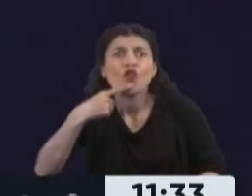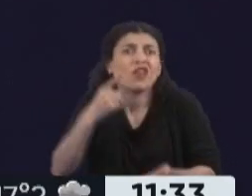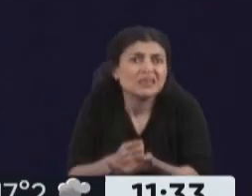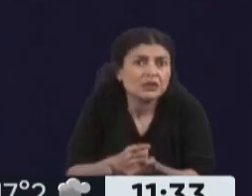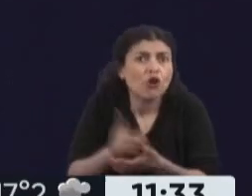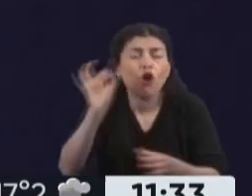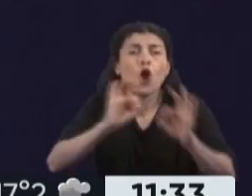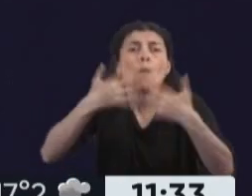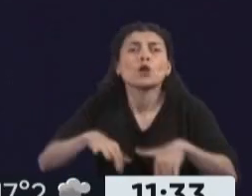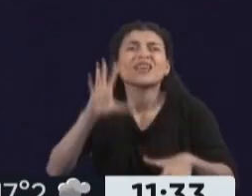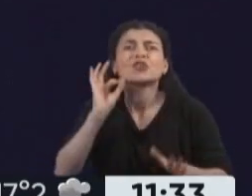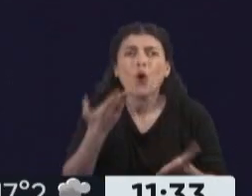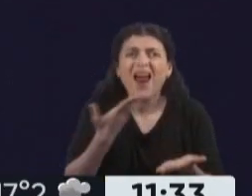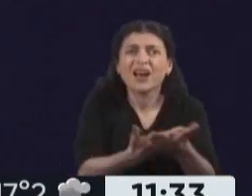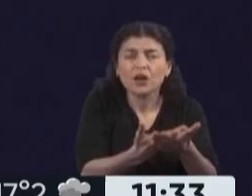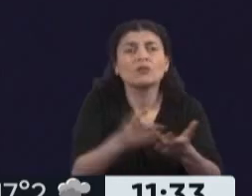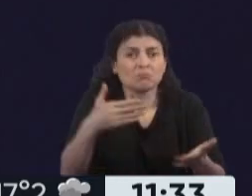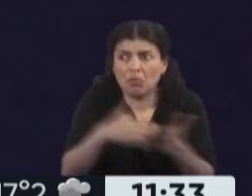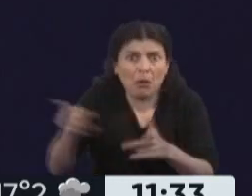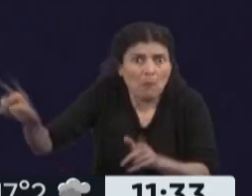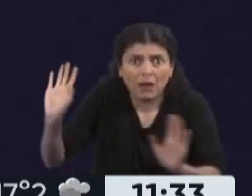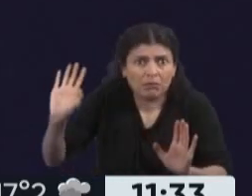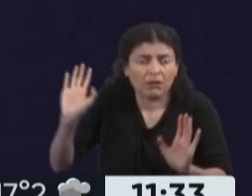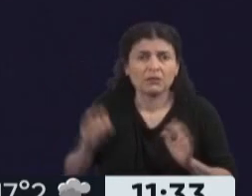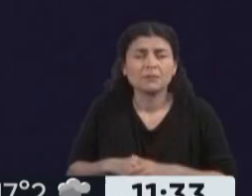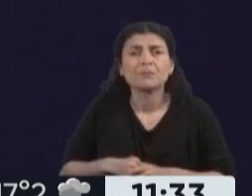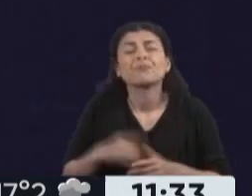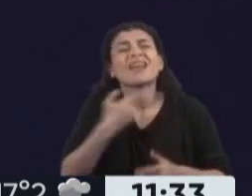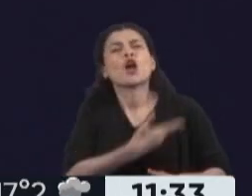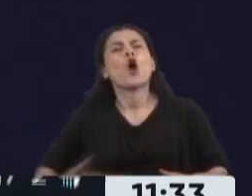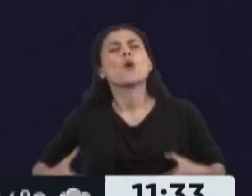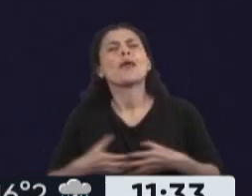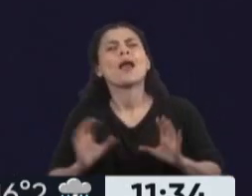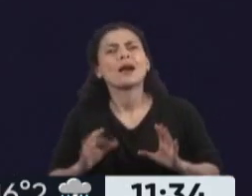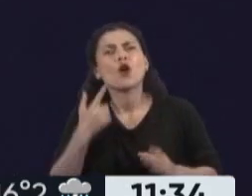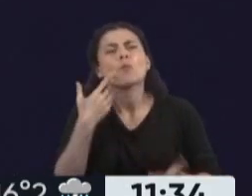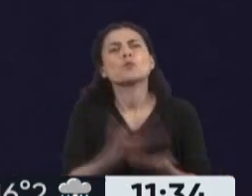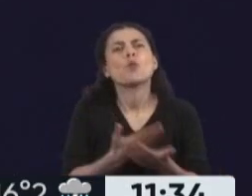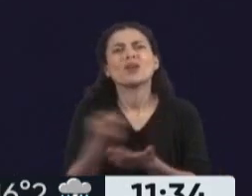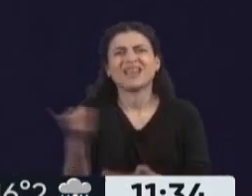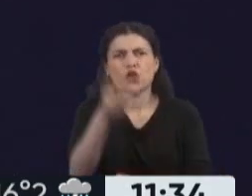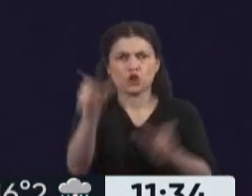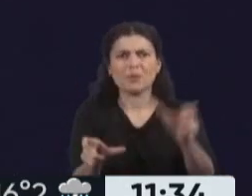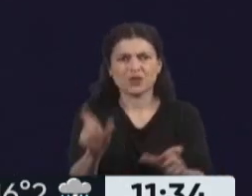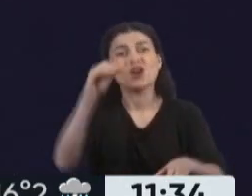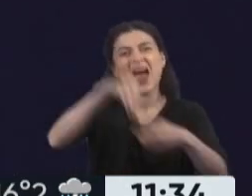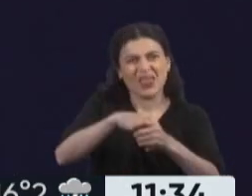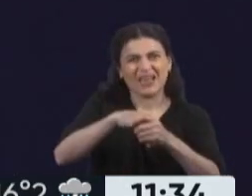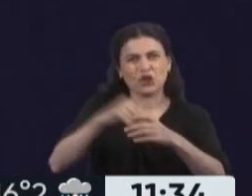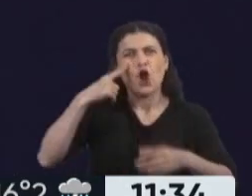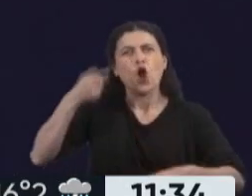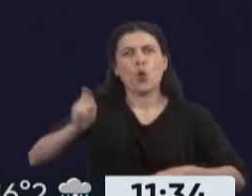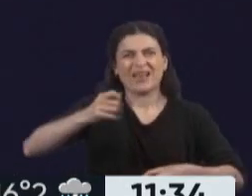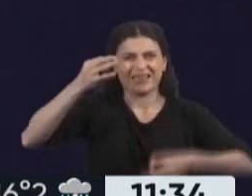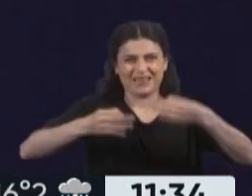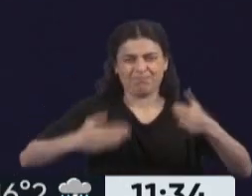Corte, se evaluará en su momento. Lo cierto es que el Gobierno propuso 2 candidatos para jueces de la Corte.